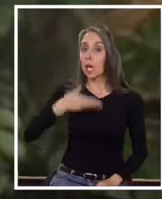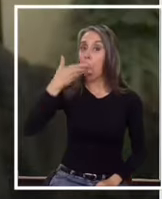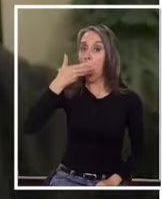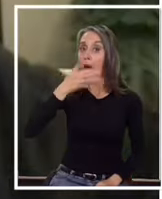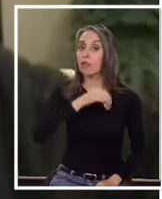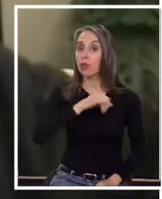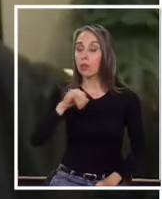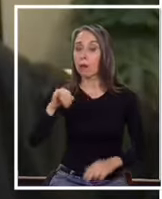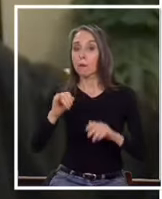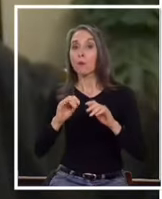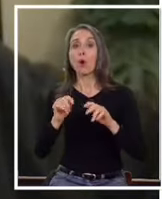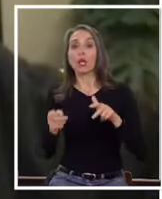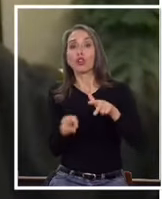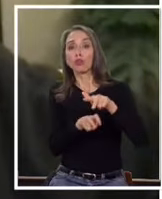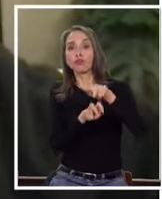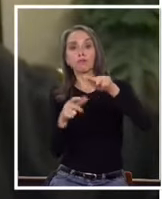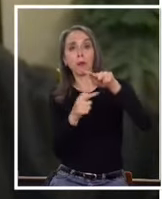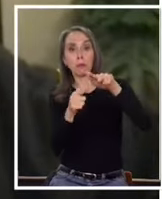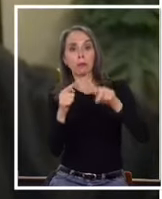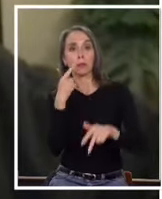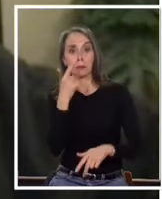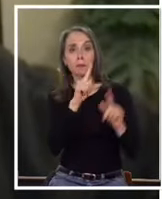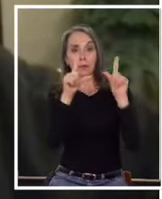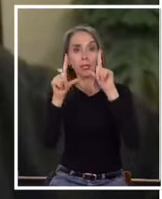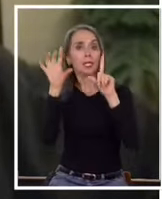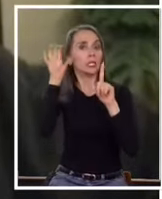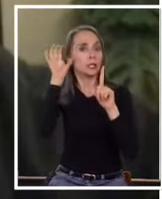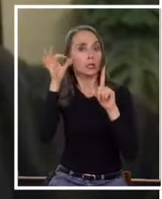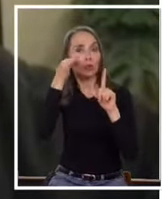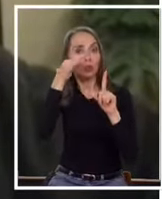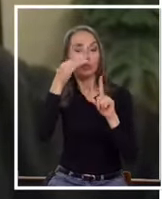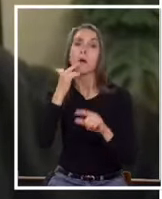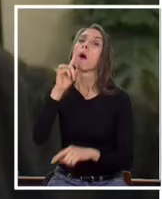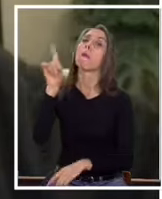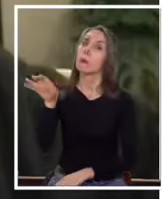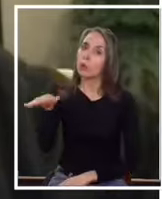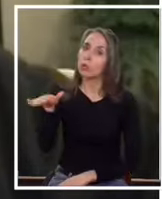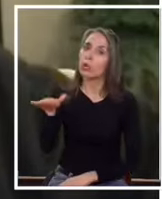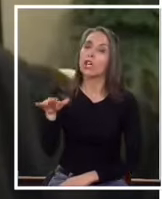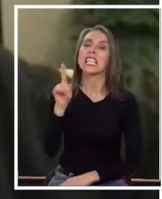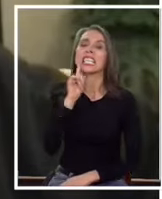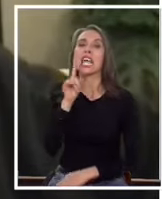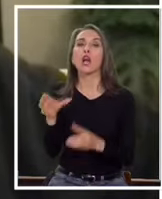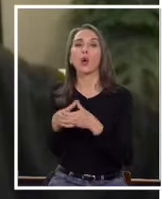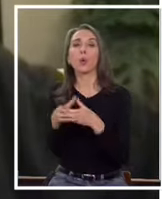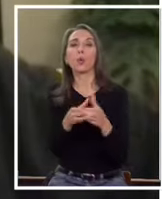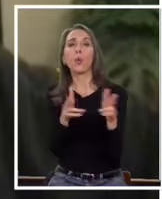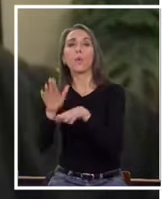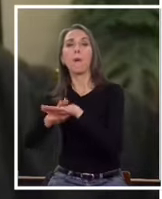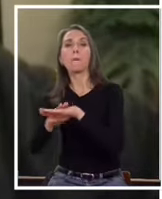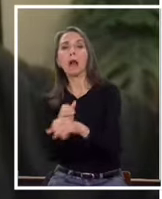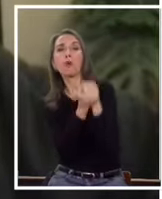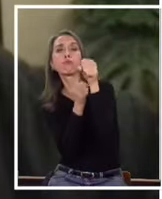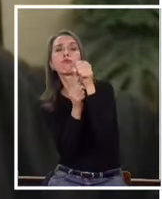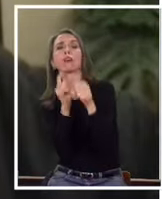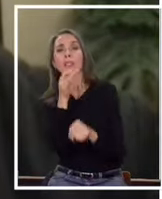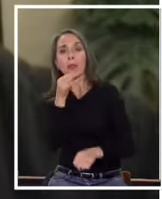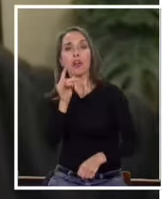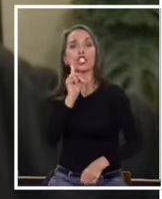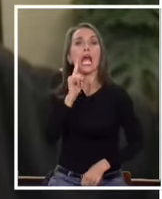con posterioridad al ataque. Vamos a escucharlas y después te voy a hacer una pregunta a propósito de si ha habido alguna reivindicación de autoridad de este atentado. Escuchemos al presidente Iván